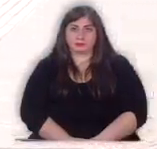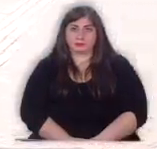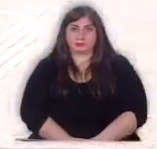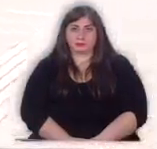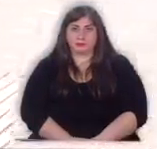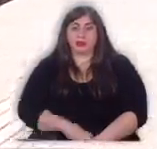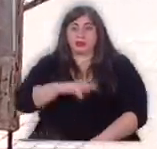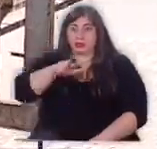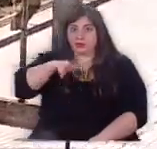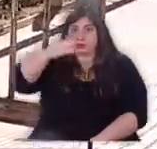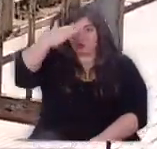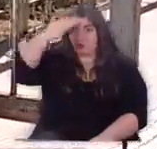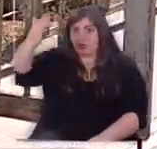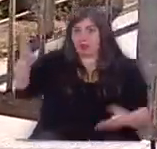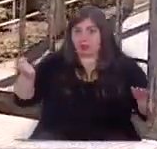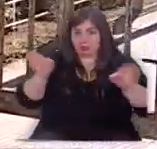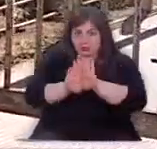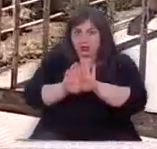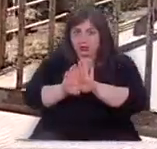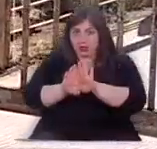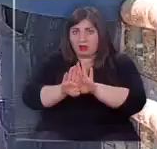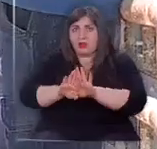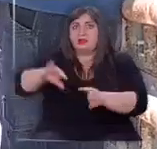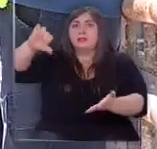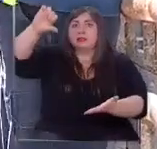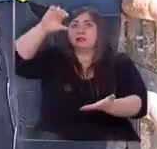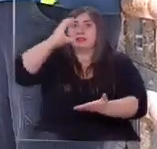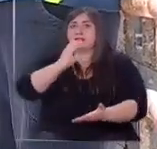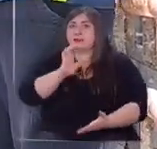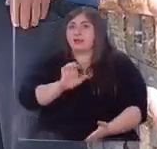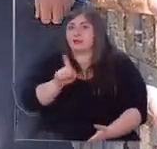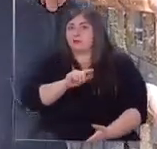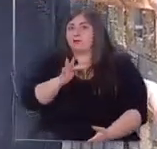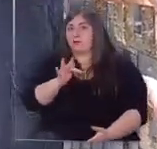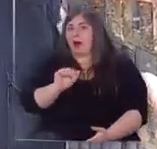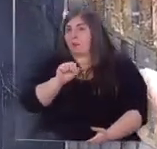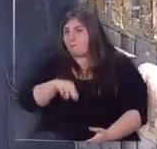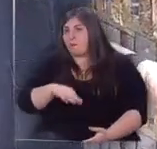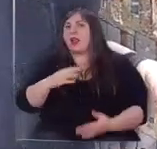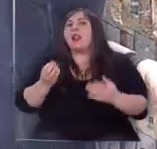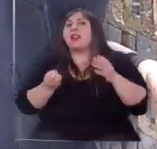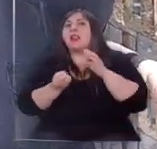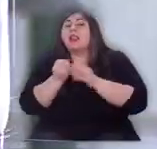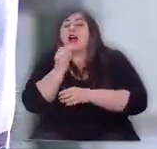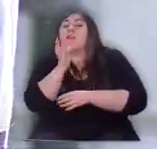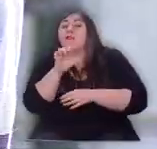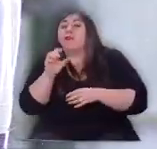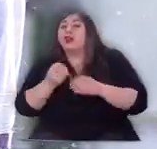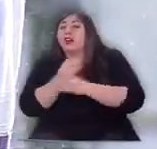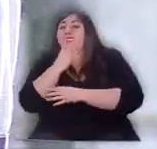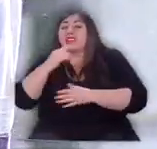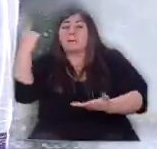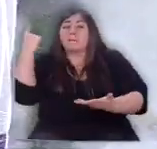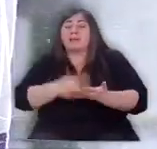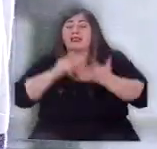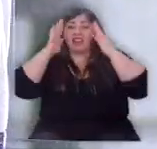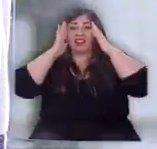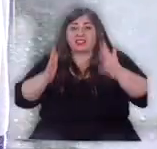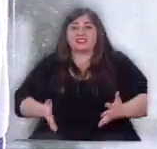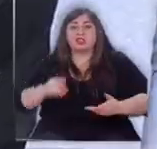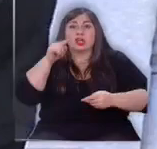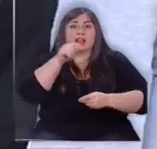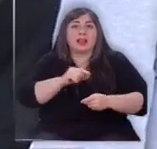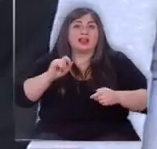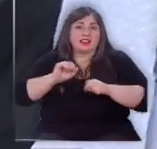Fueron 18 días de cierre. El Centro de Salud Familiar La Floresta, que normalmente realiza miles de atenciones diarias, en medio